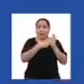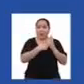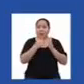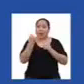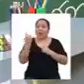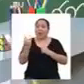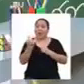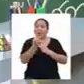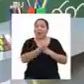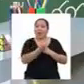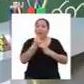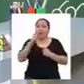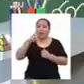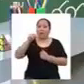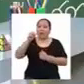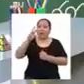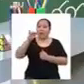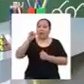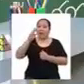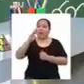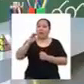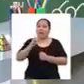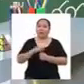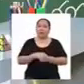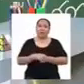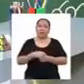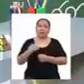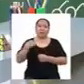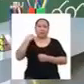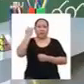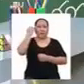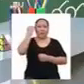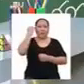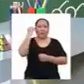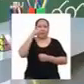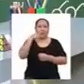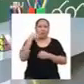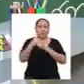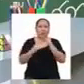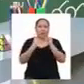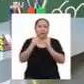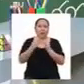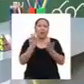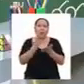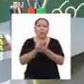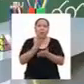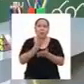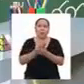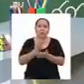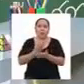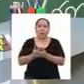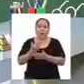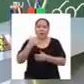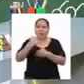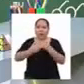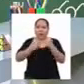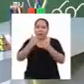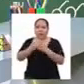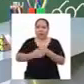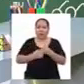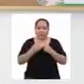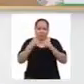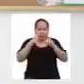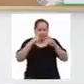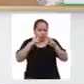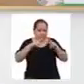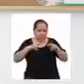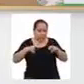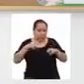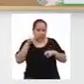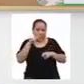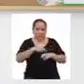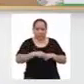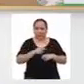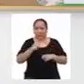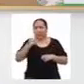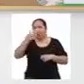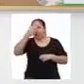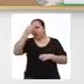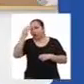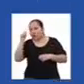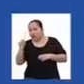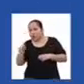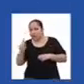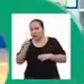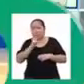variable. Imagino que esos pasos nos ayudan a verificar el avance y a revisar si olvidamos algo. Así